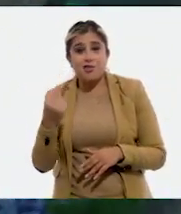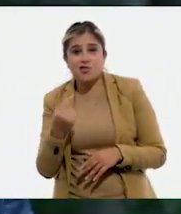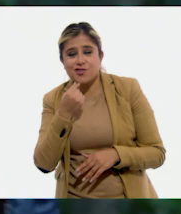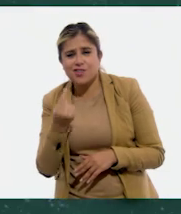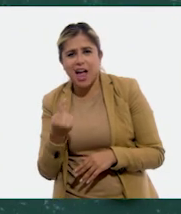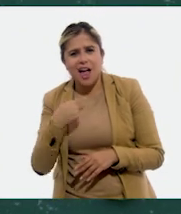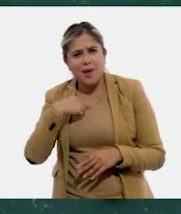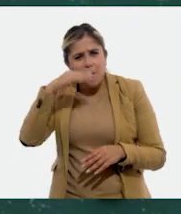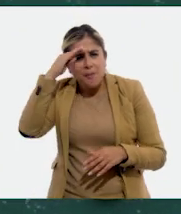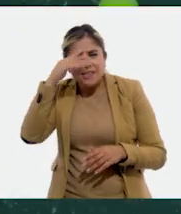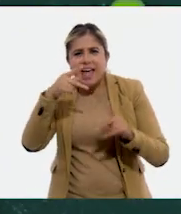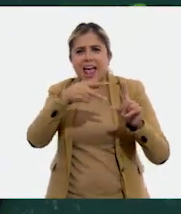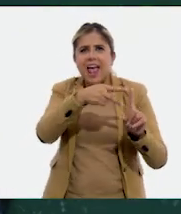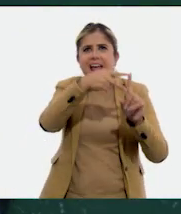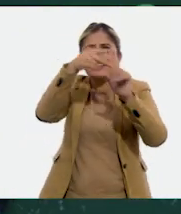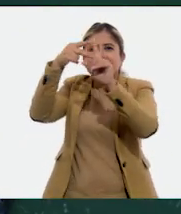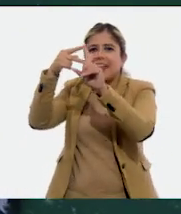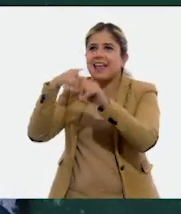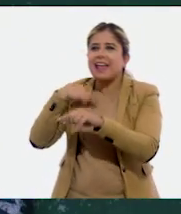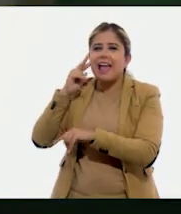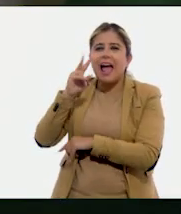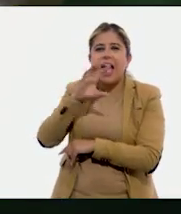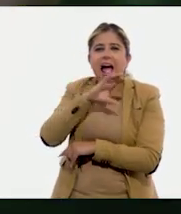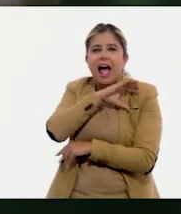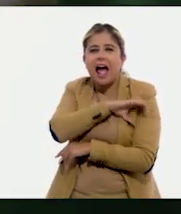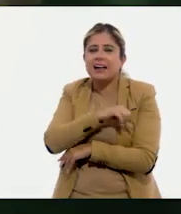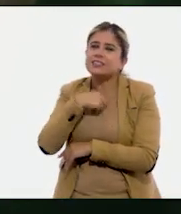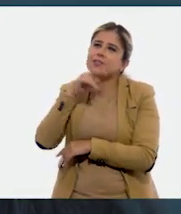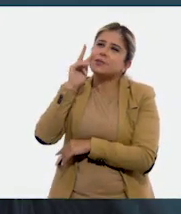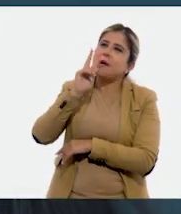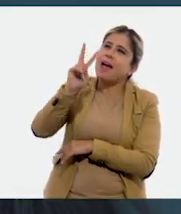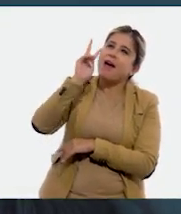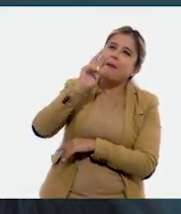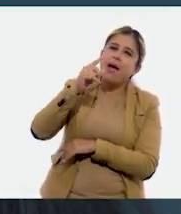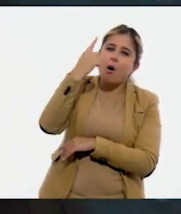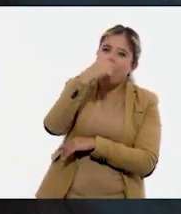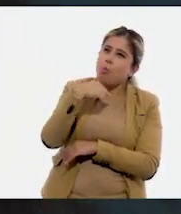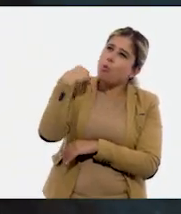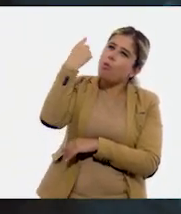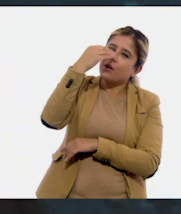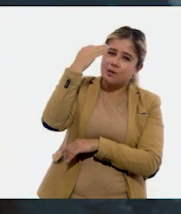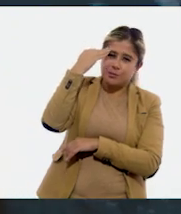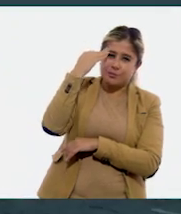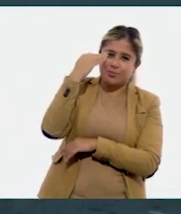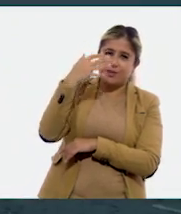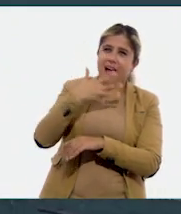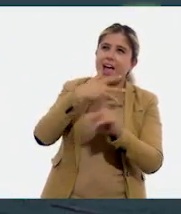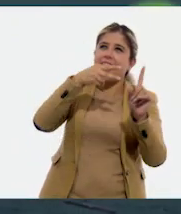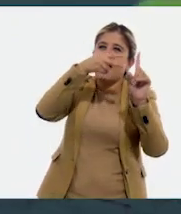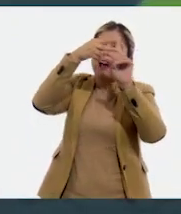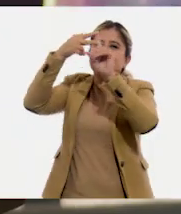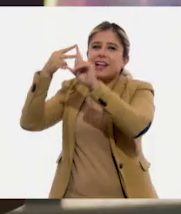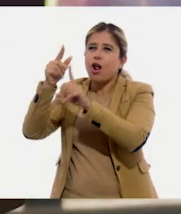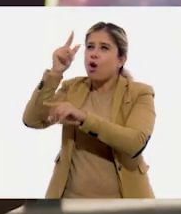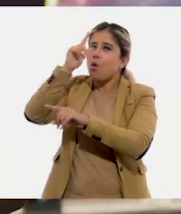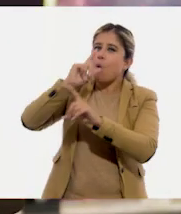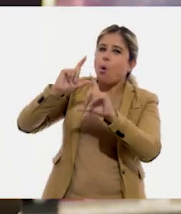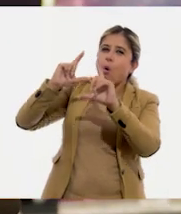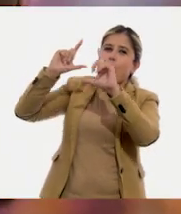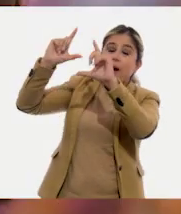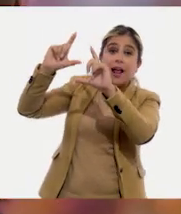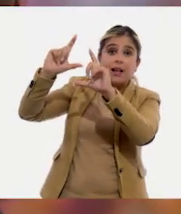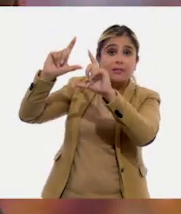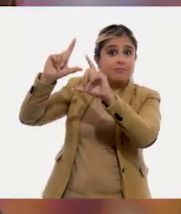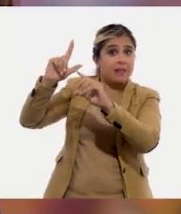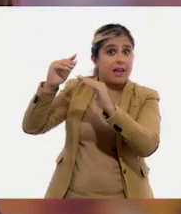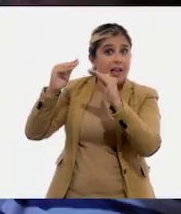Creía que las estrellas serían mi pasión y pasaba horas viendo al espacio y todo lo que aún había por descubrir. Y aunque en